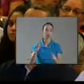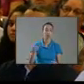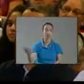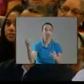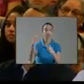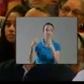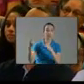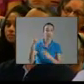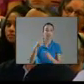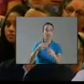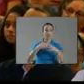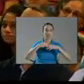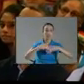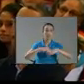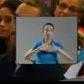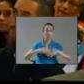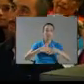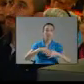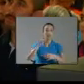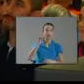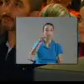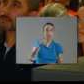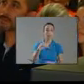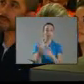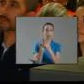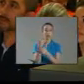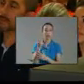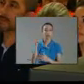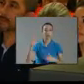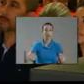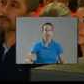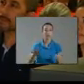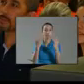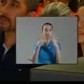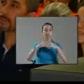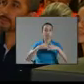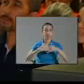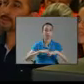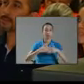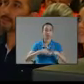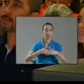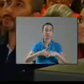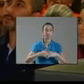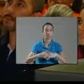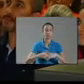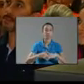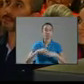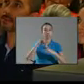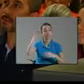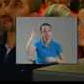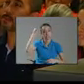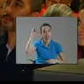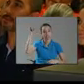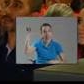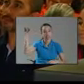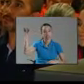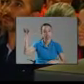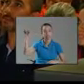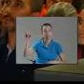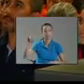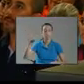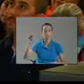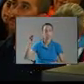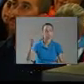Manos, reciba el socorro de Dios para su vida. Háblele al Señor por un